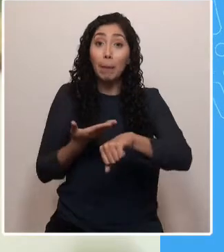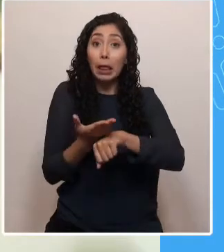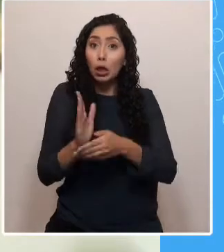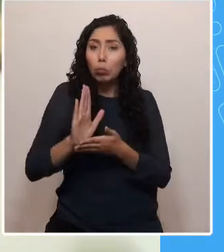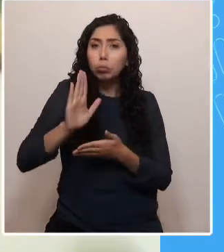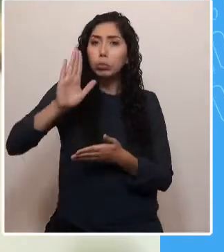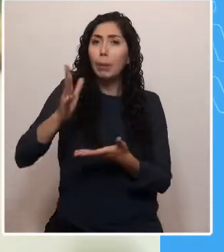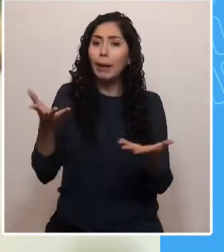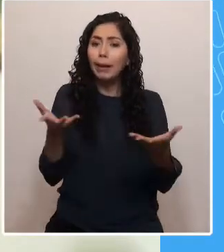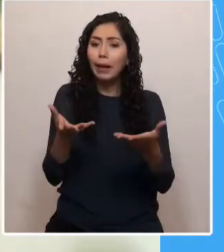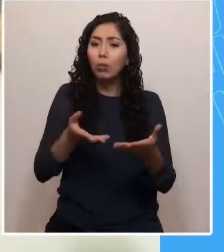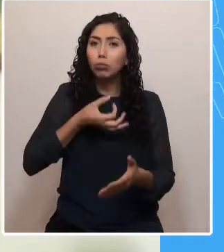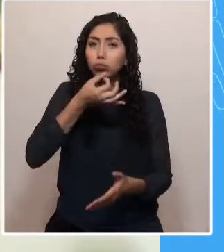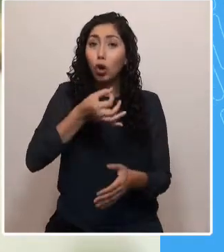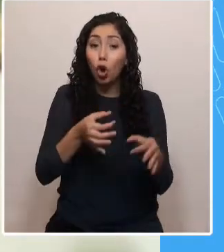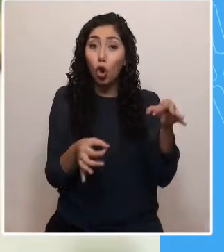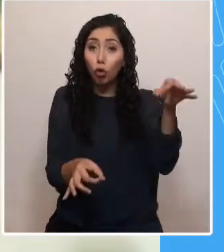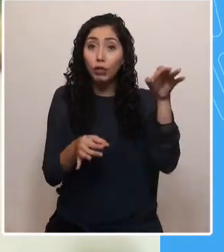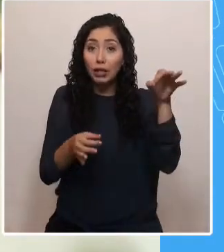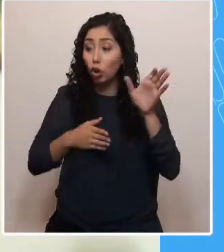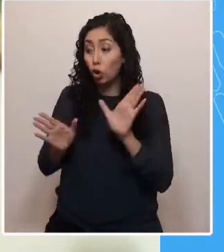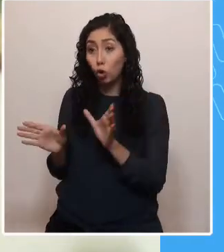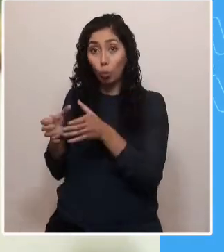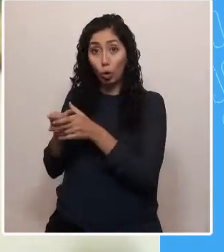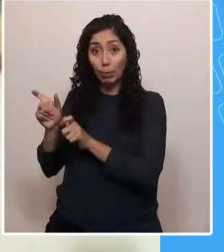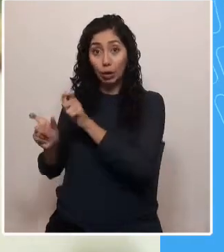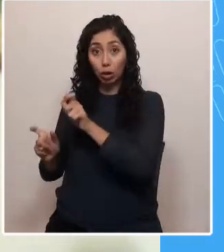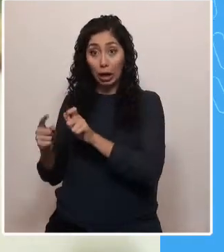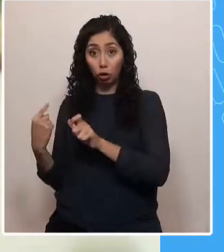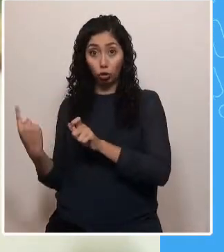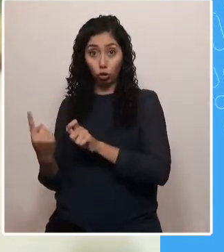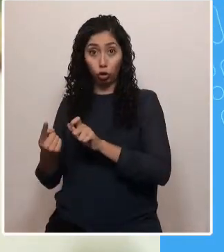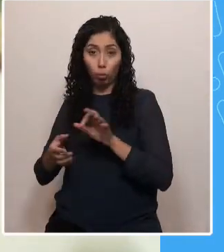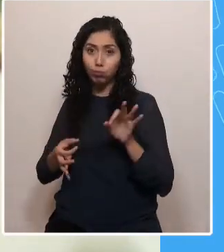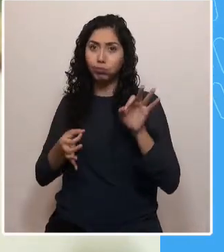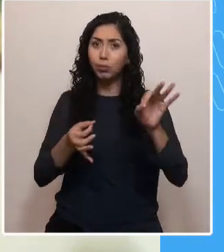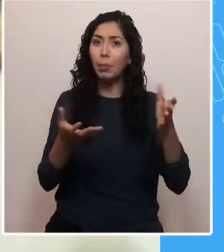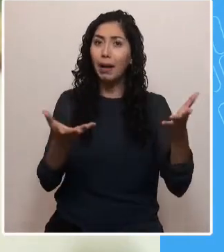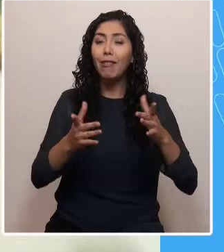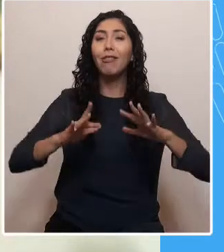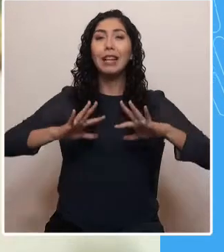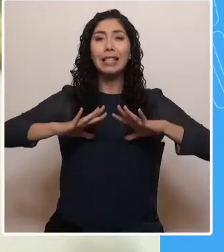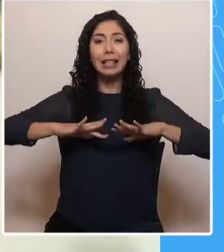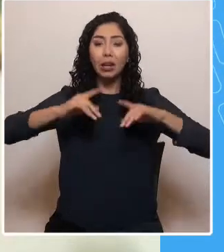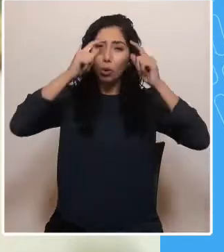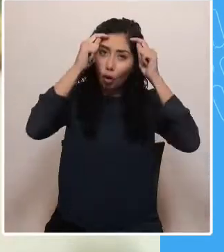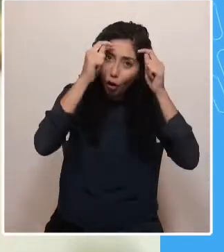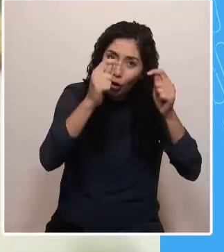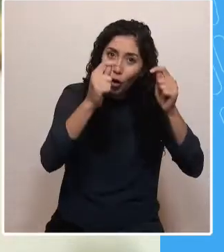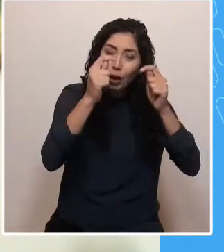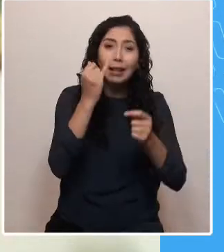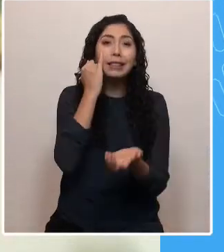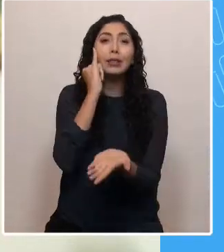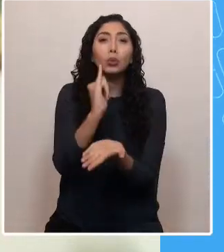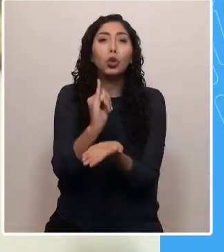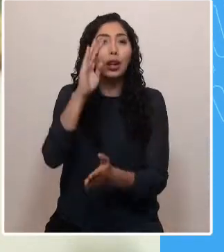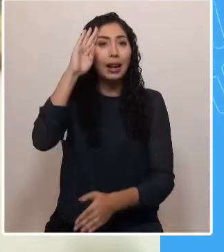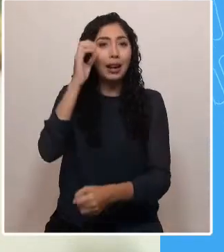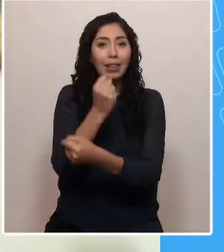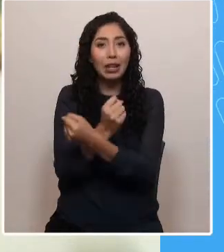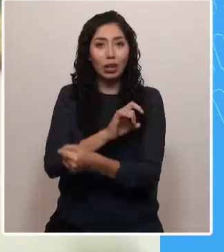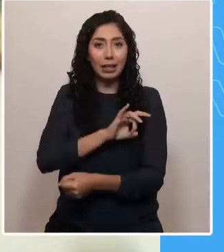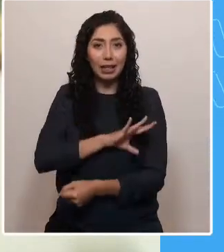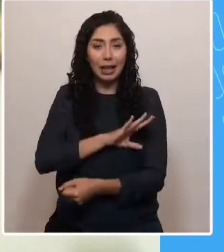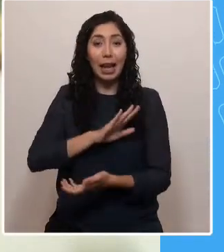referirme al oficio que junto a un grupo de convencionales presentamos para felicitar y rendir honor a la institución de Carabineros de Chile en su